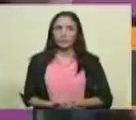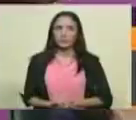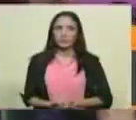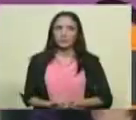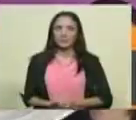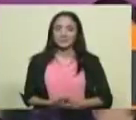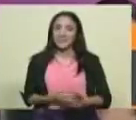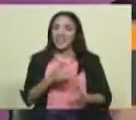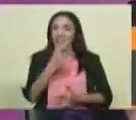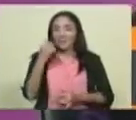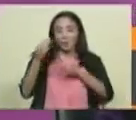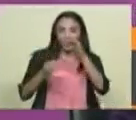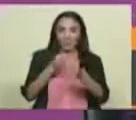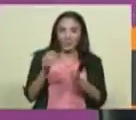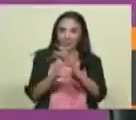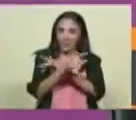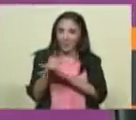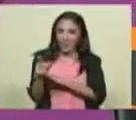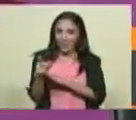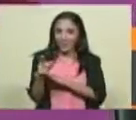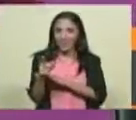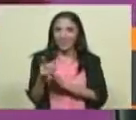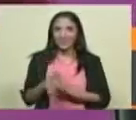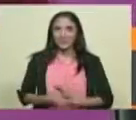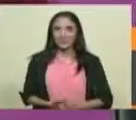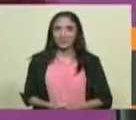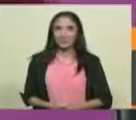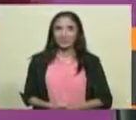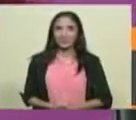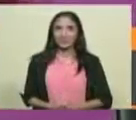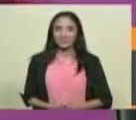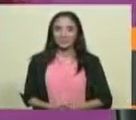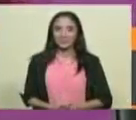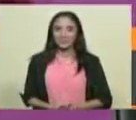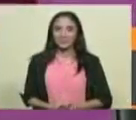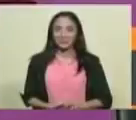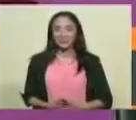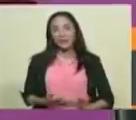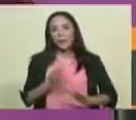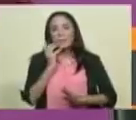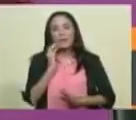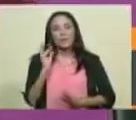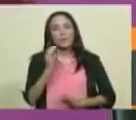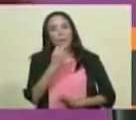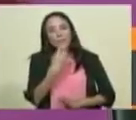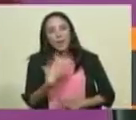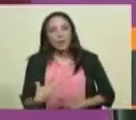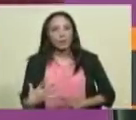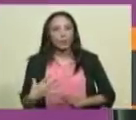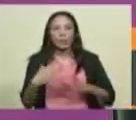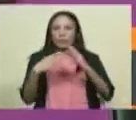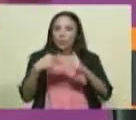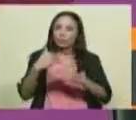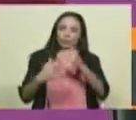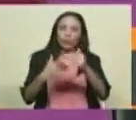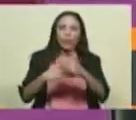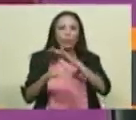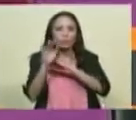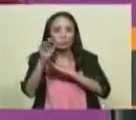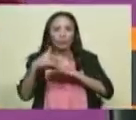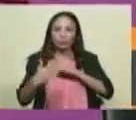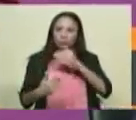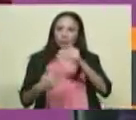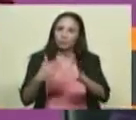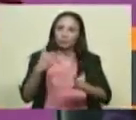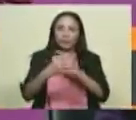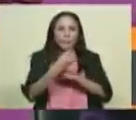este concepto de que es más hermoso y grande lo que está por hacerse de aquí en adelante hacia el